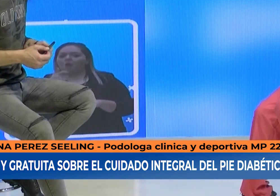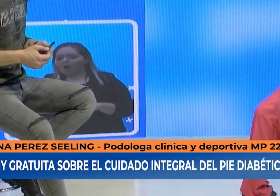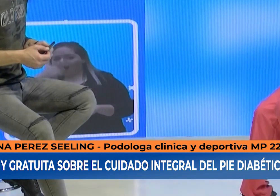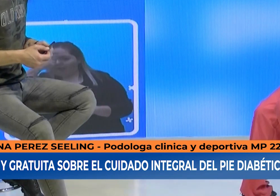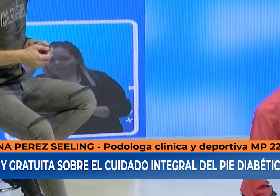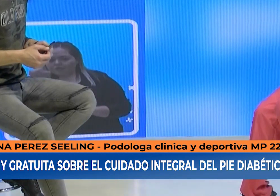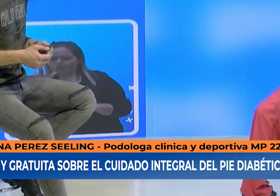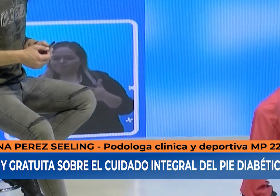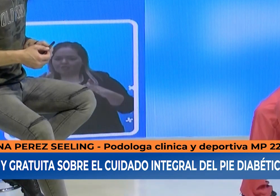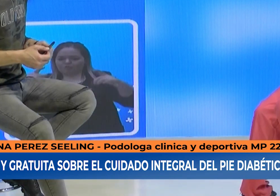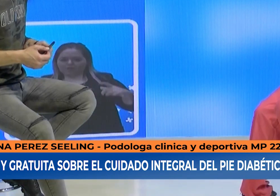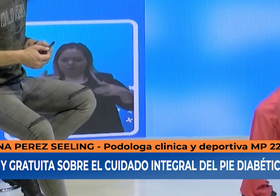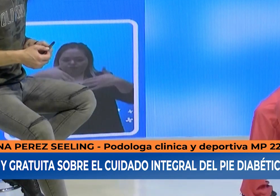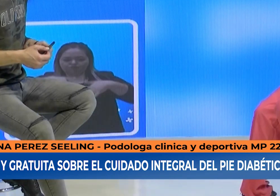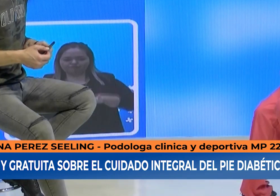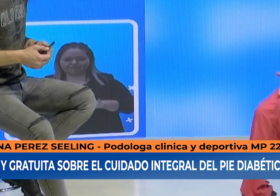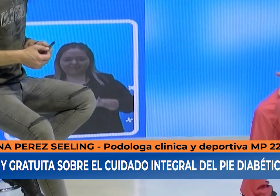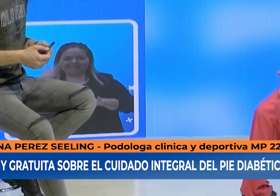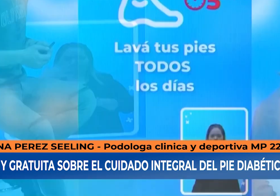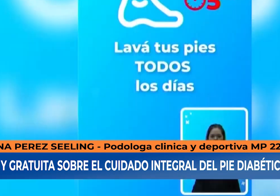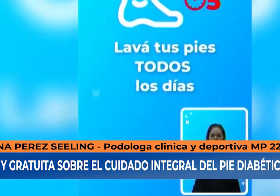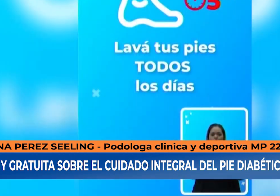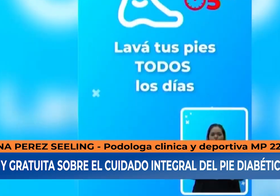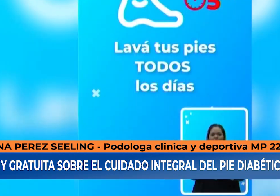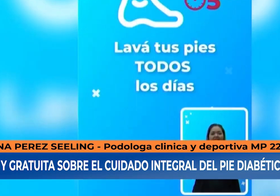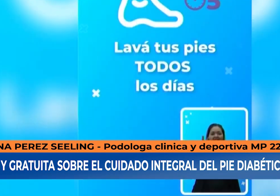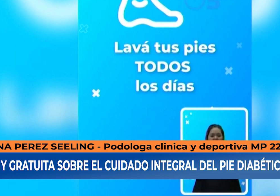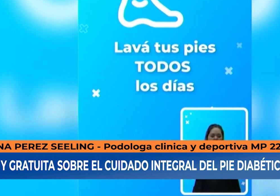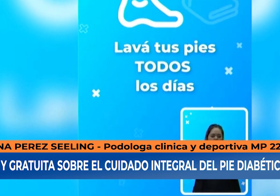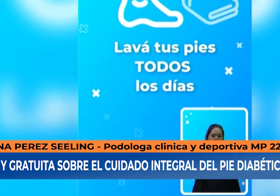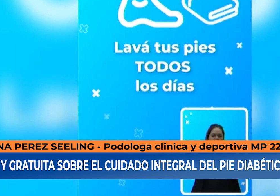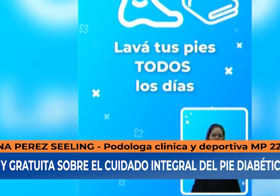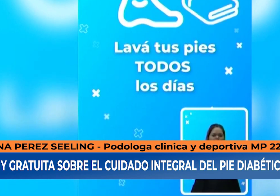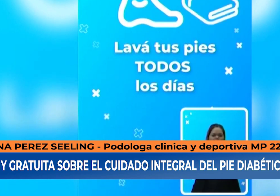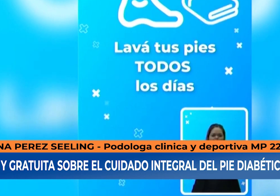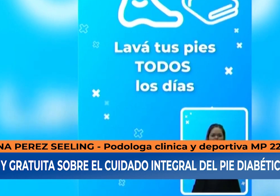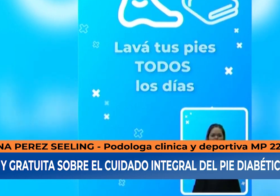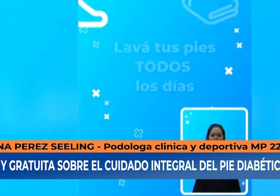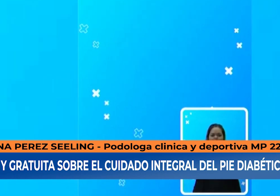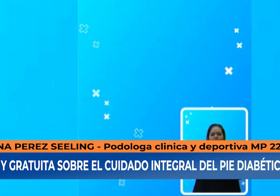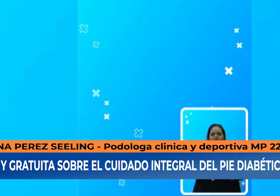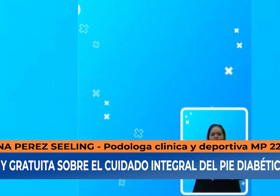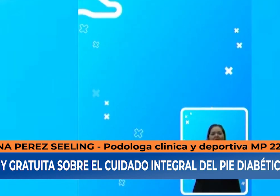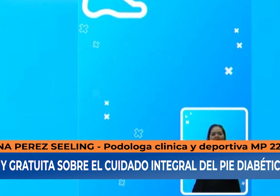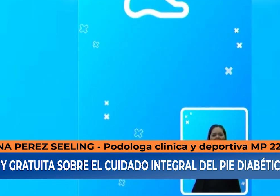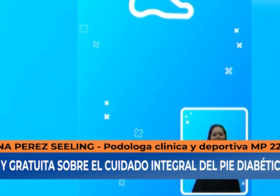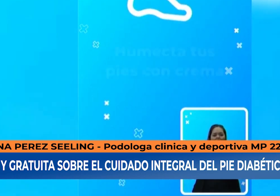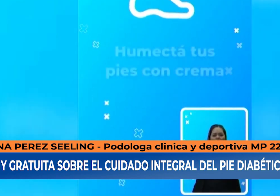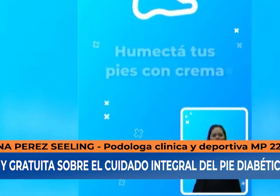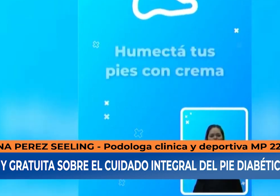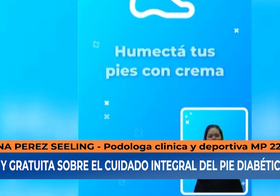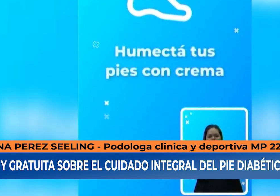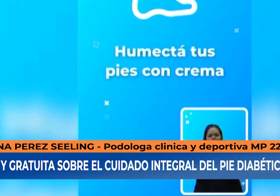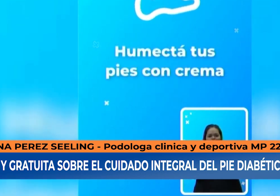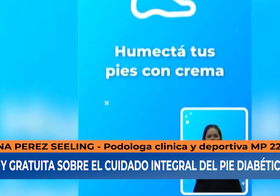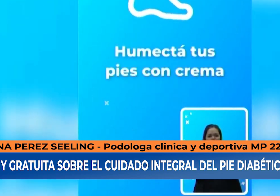hoy en día y que la verdad, eso se puede prevenir, ¿sí? La diabetes tipo 2, que es la del adulto,